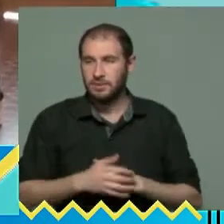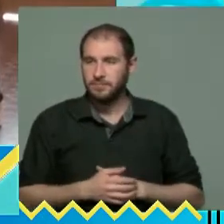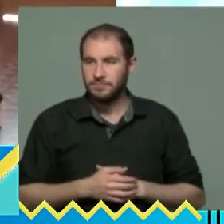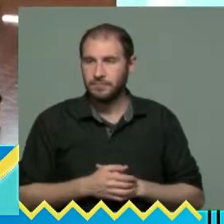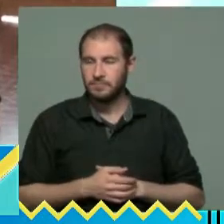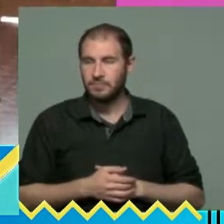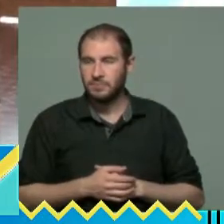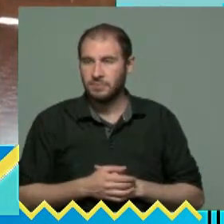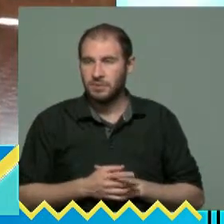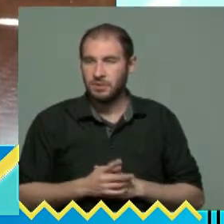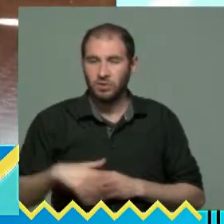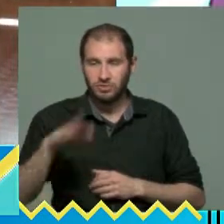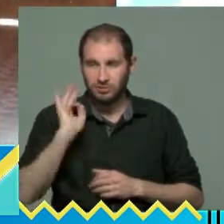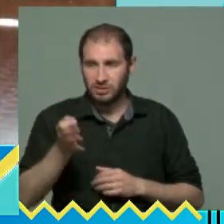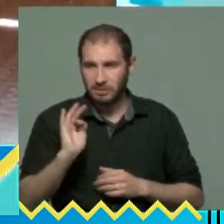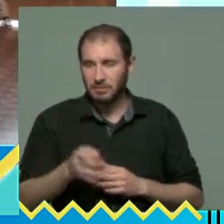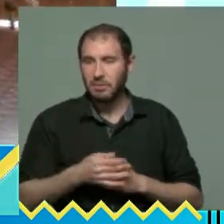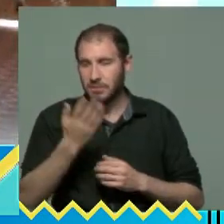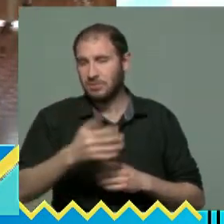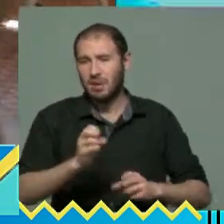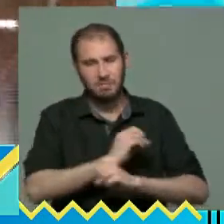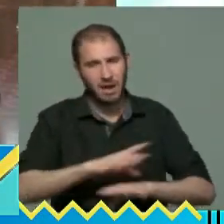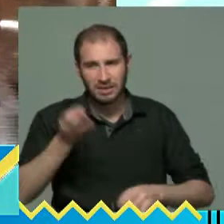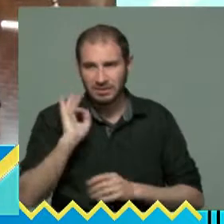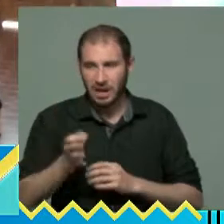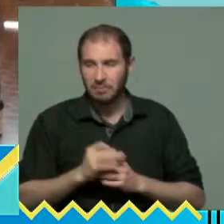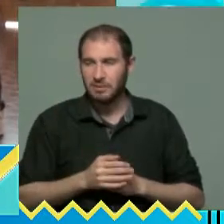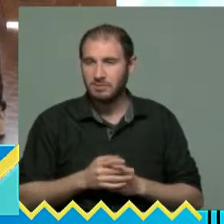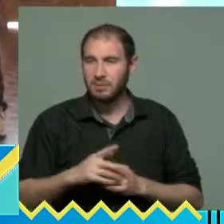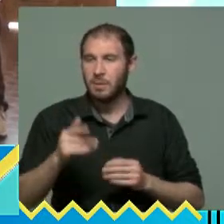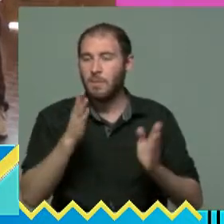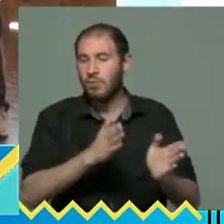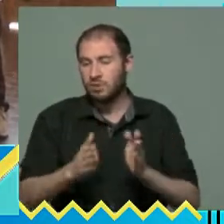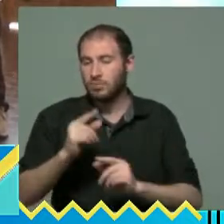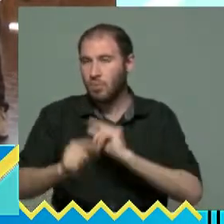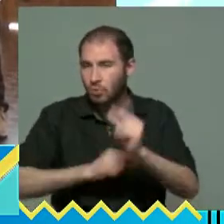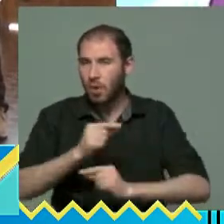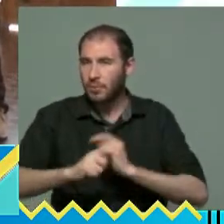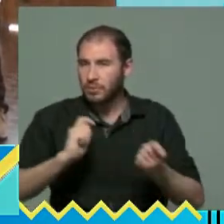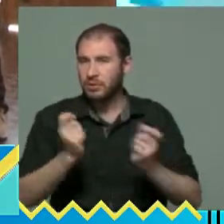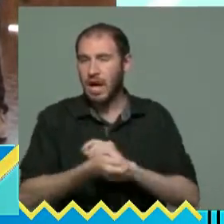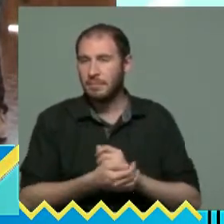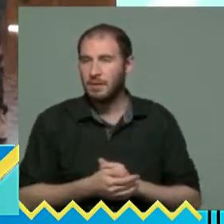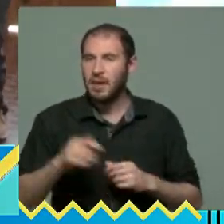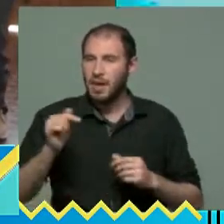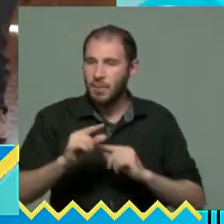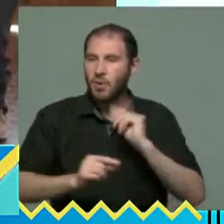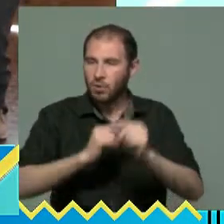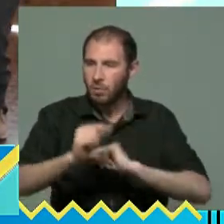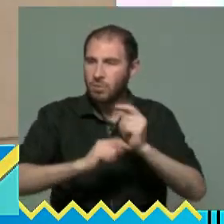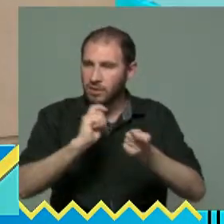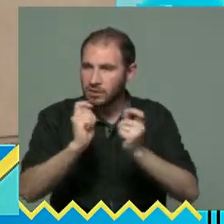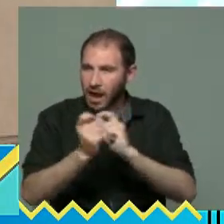que somos conscientes de que hay gente que la está pasando mal, que esto es un proceso paulatino, que hay que ir transformando de a poco, que está haciendo un gradualismo, que